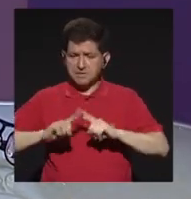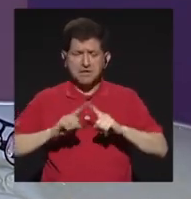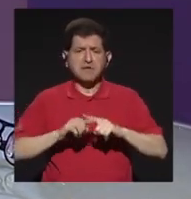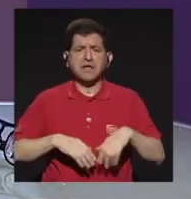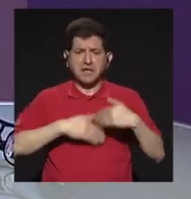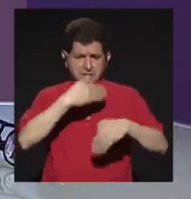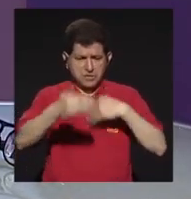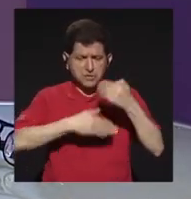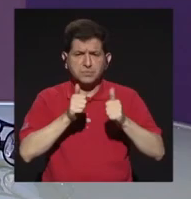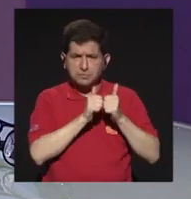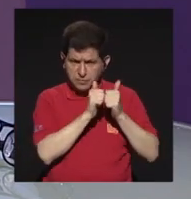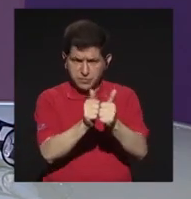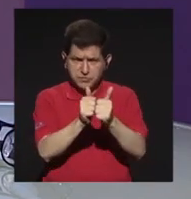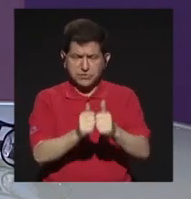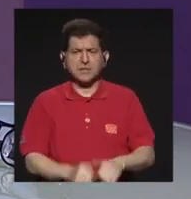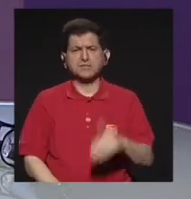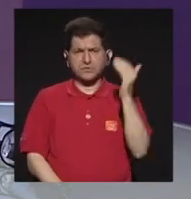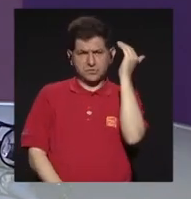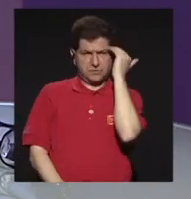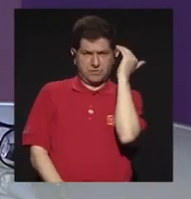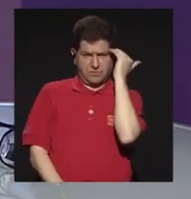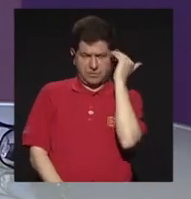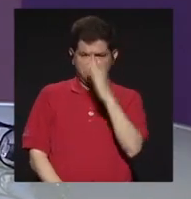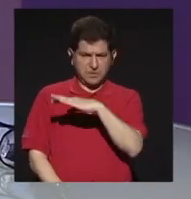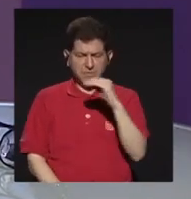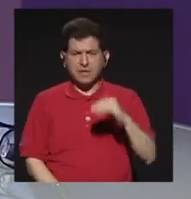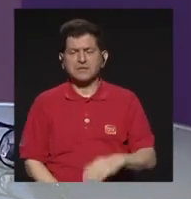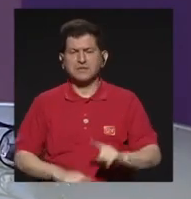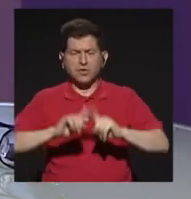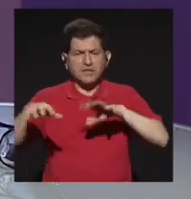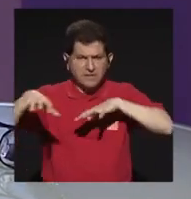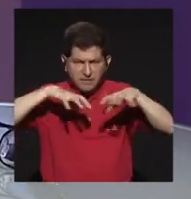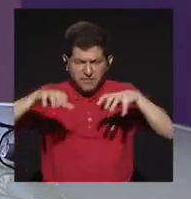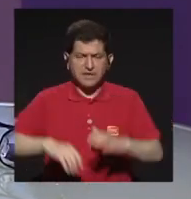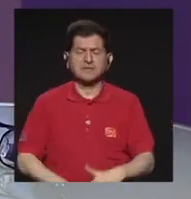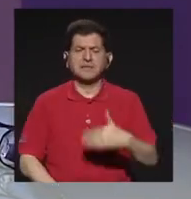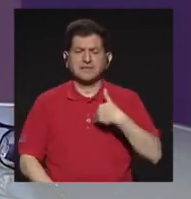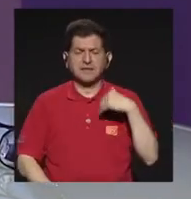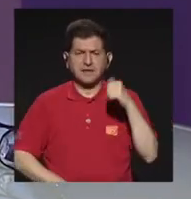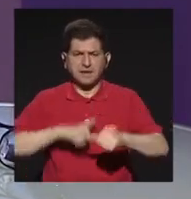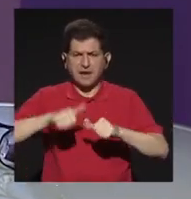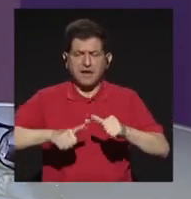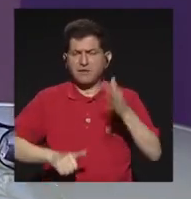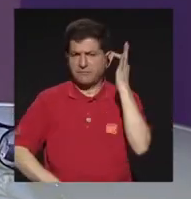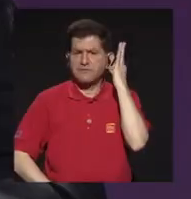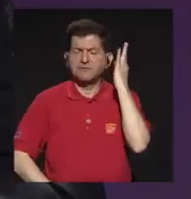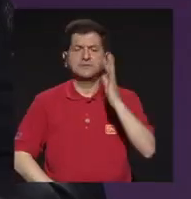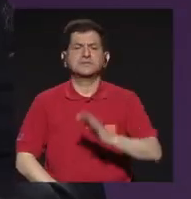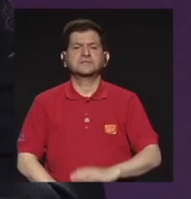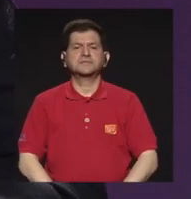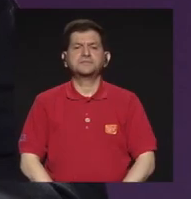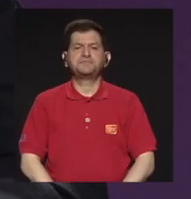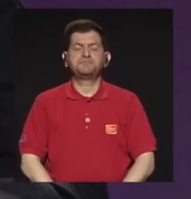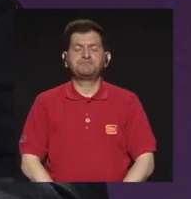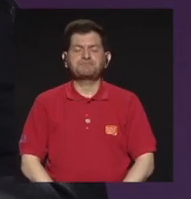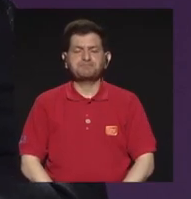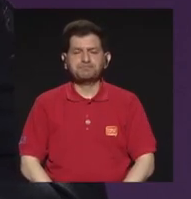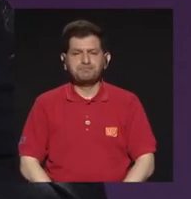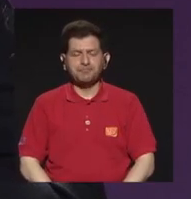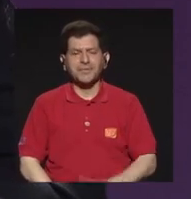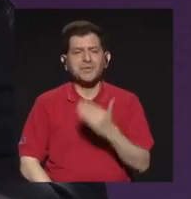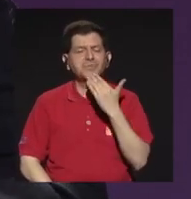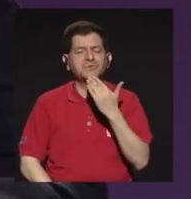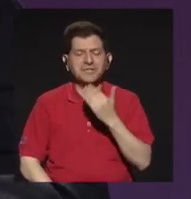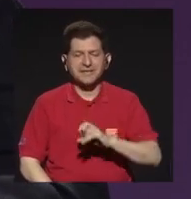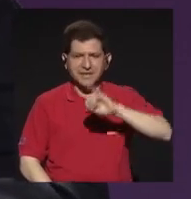acompañamientos desde diferentes saberes en diferentes quehaceres que tenemos las feministas bueno julia muchísimas gracias